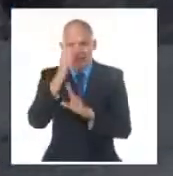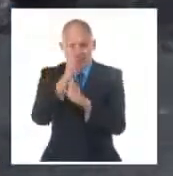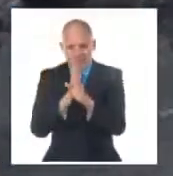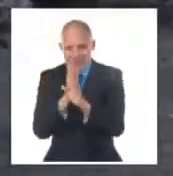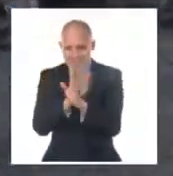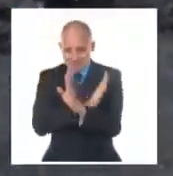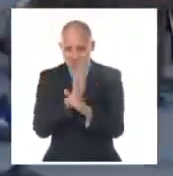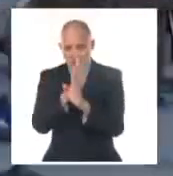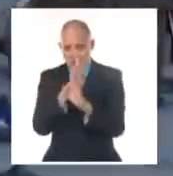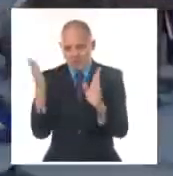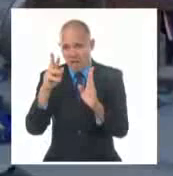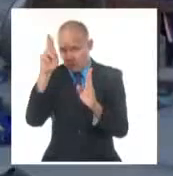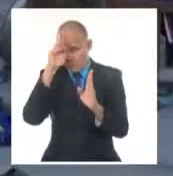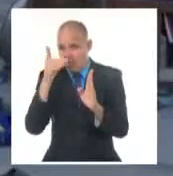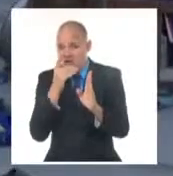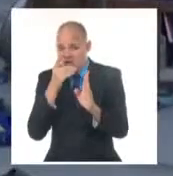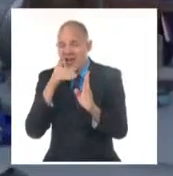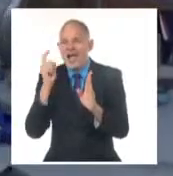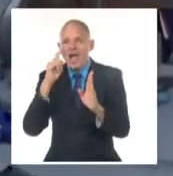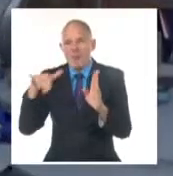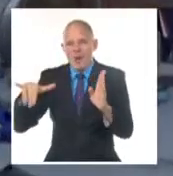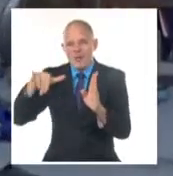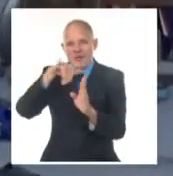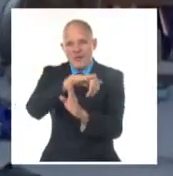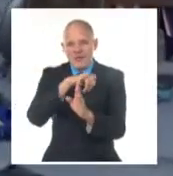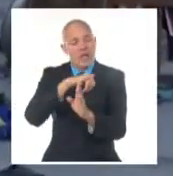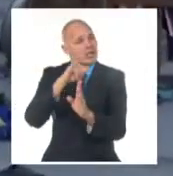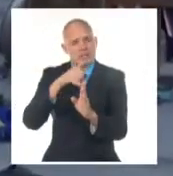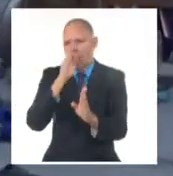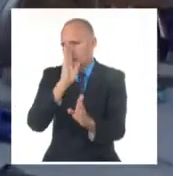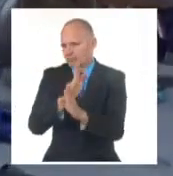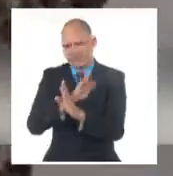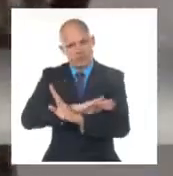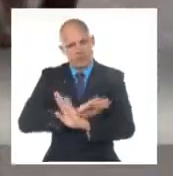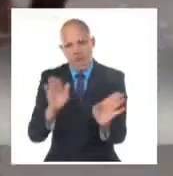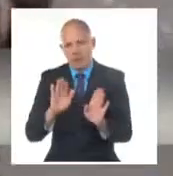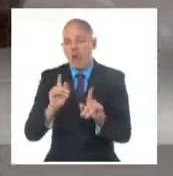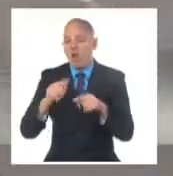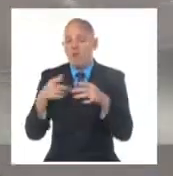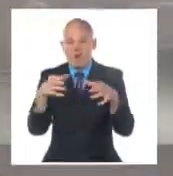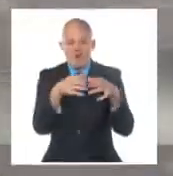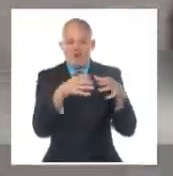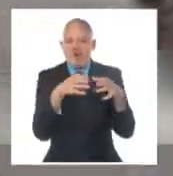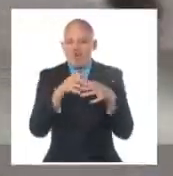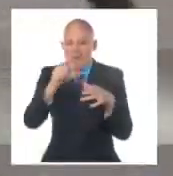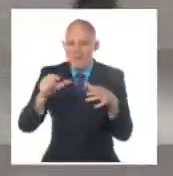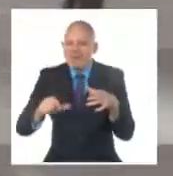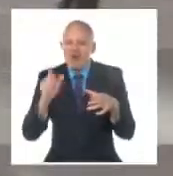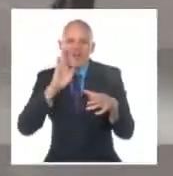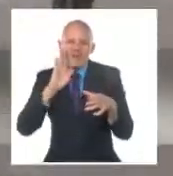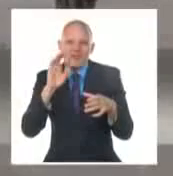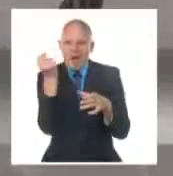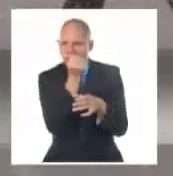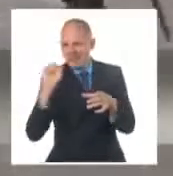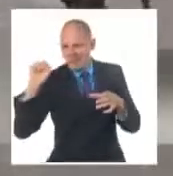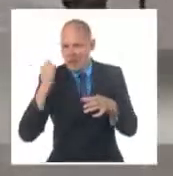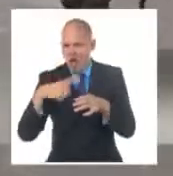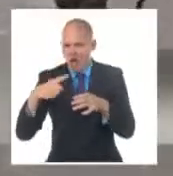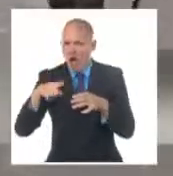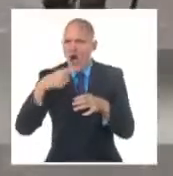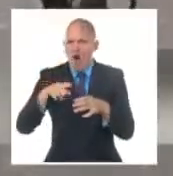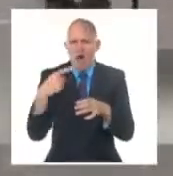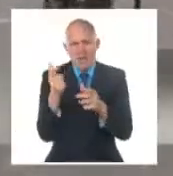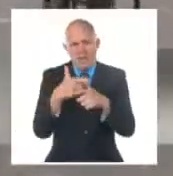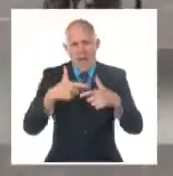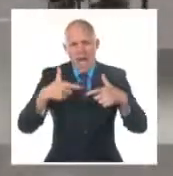del vecino país. Durante meses, las pandillas han dominado importantes porciones de Haití y desatado el caos con ataques coordinados en